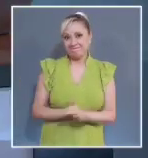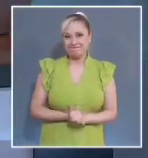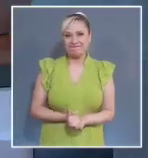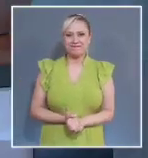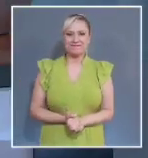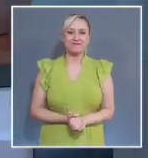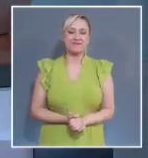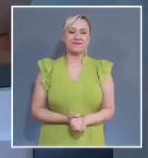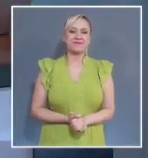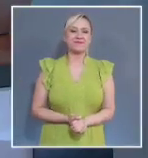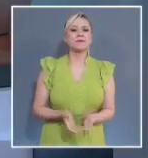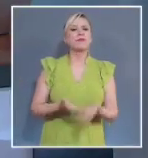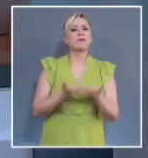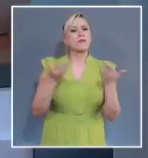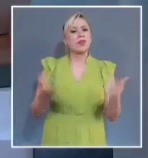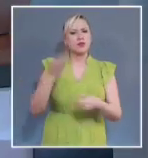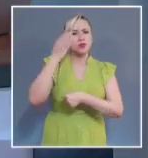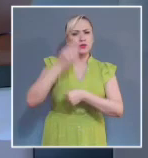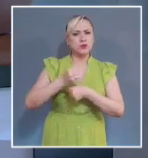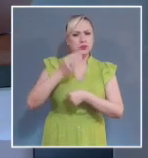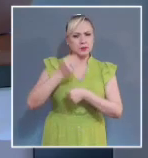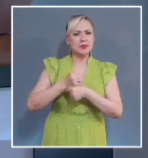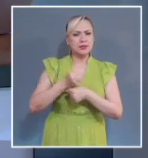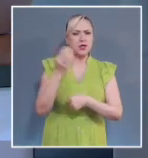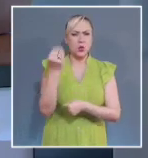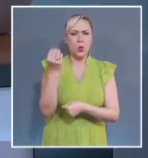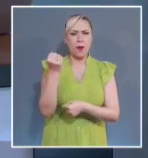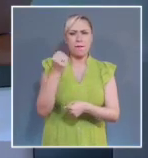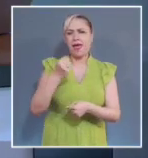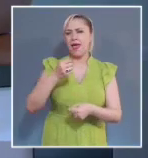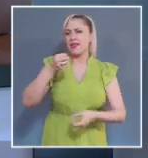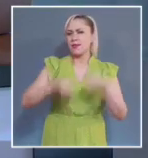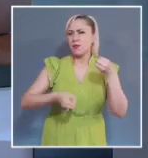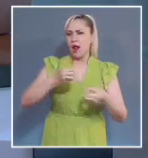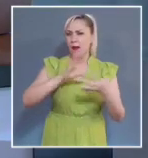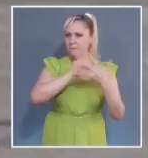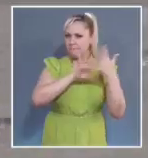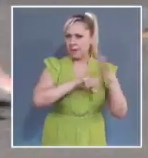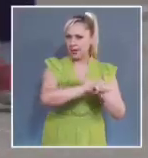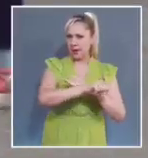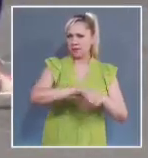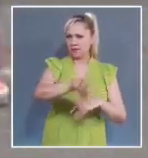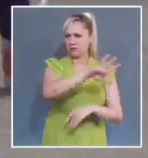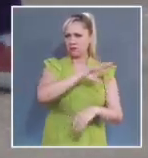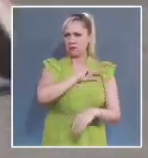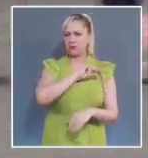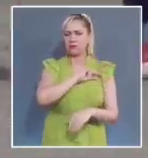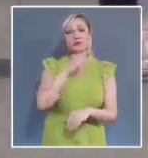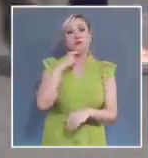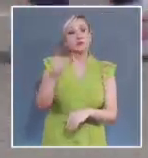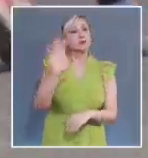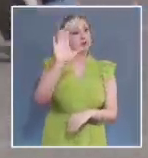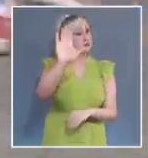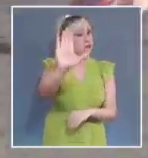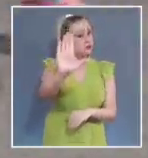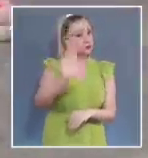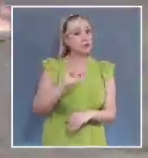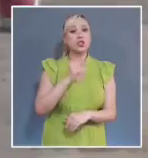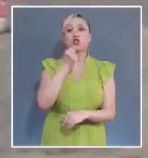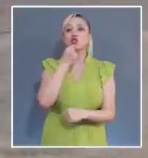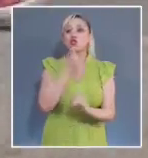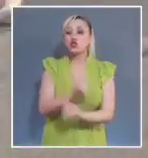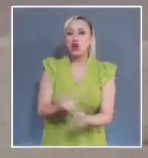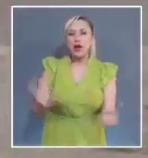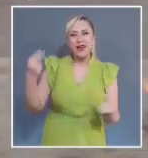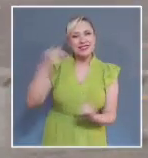El noveno tribunal colegiado en materia penal del primer circuito estableció que debe abandonarse el término menores para